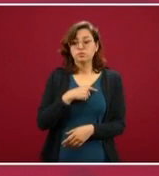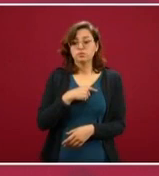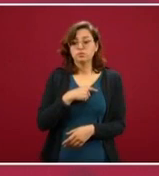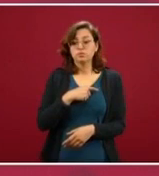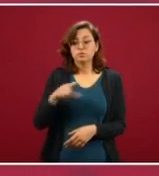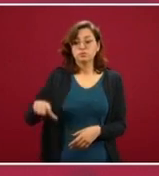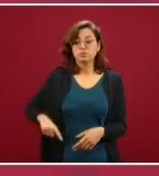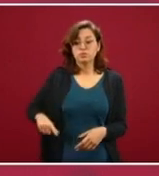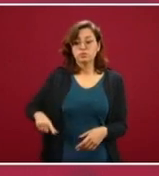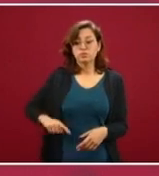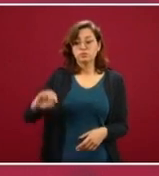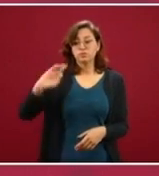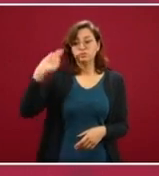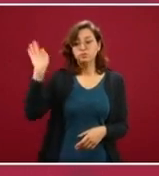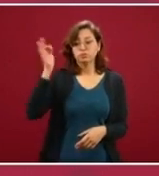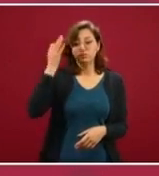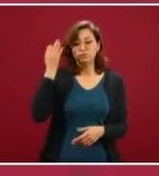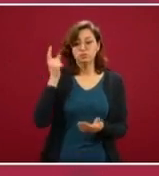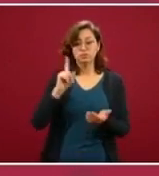en el gobierno federal